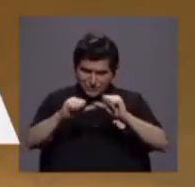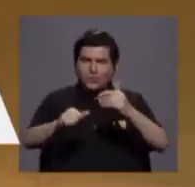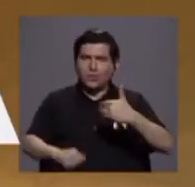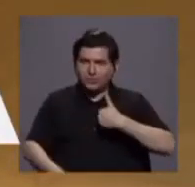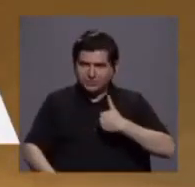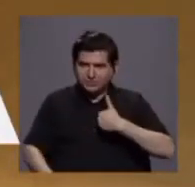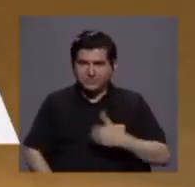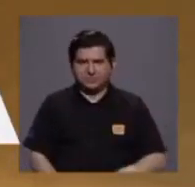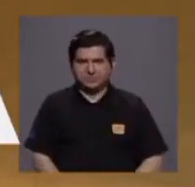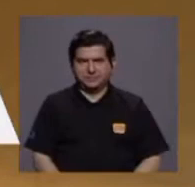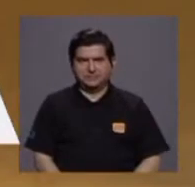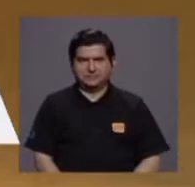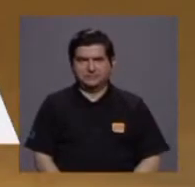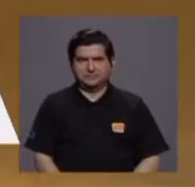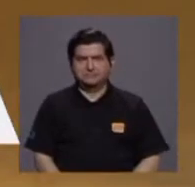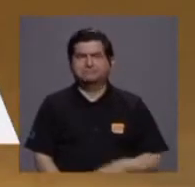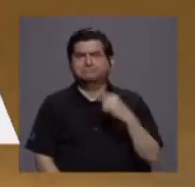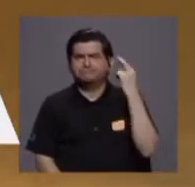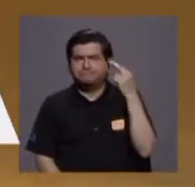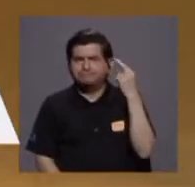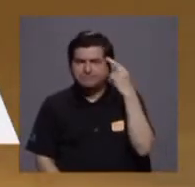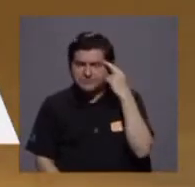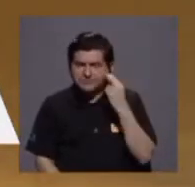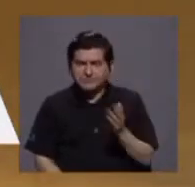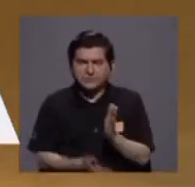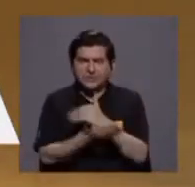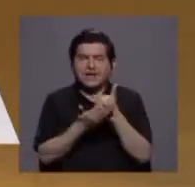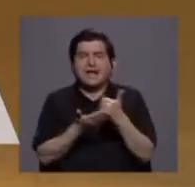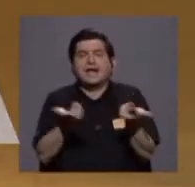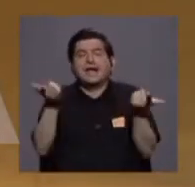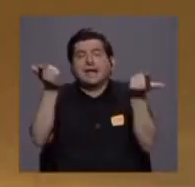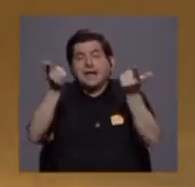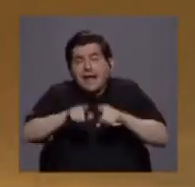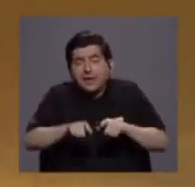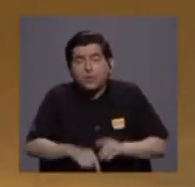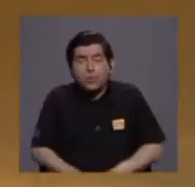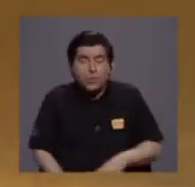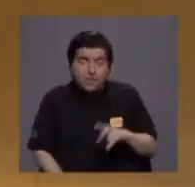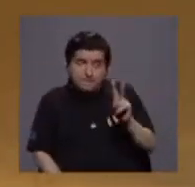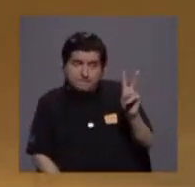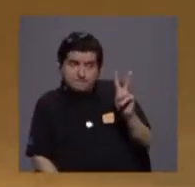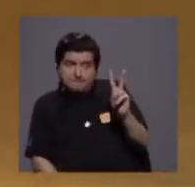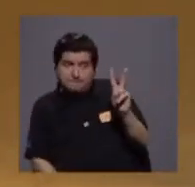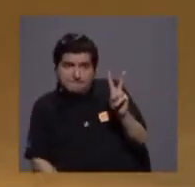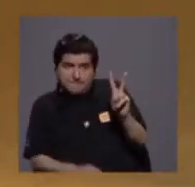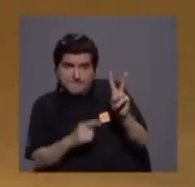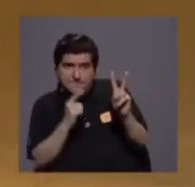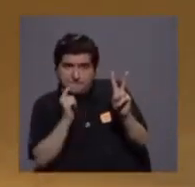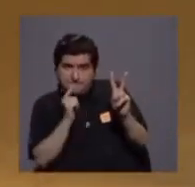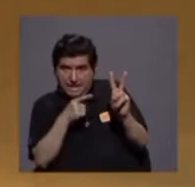sino porque en algunos casos el virus